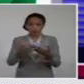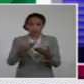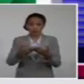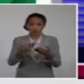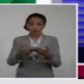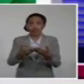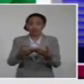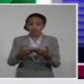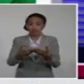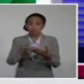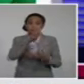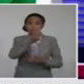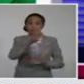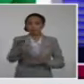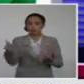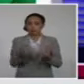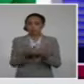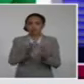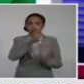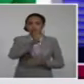ayer